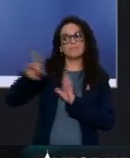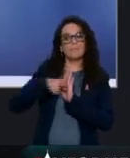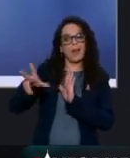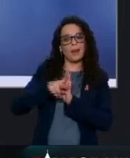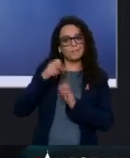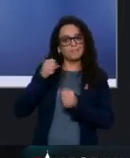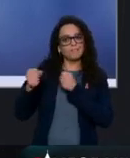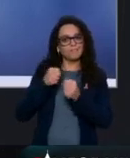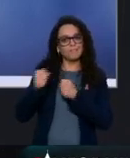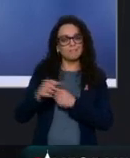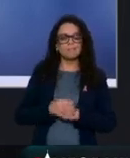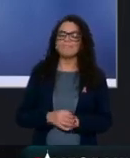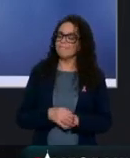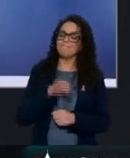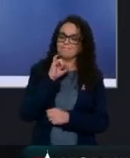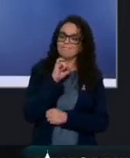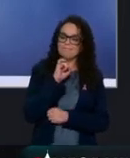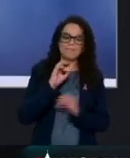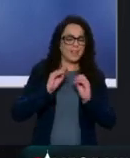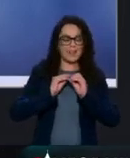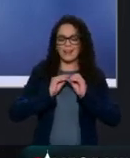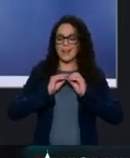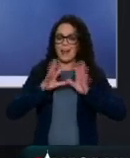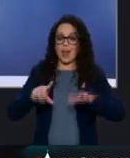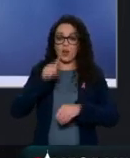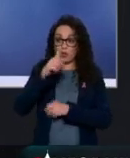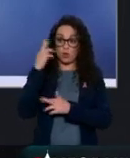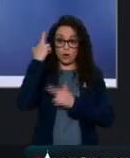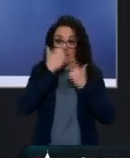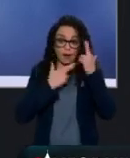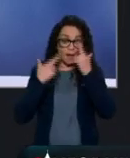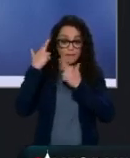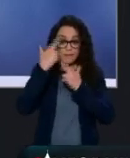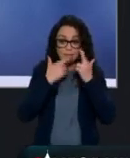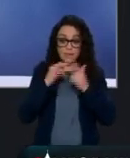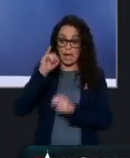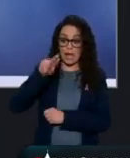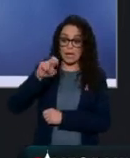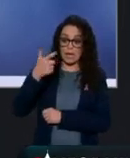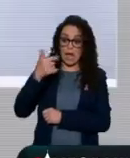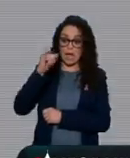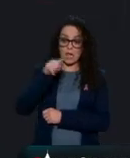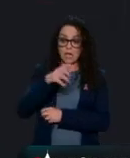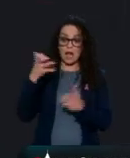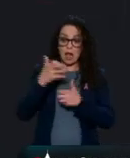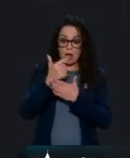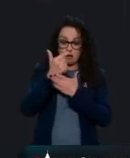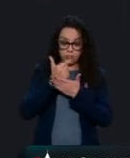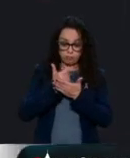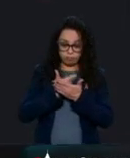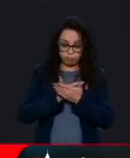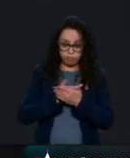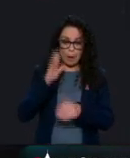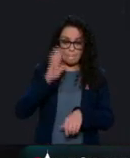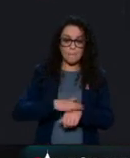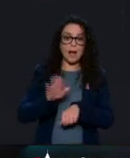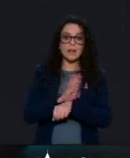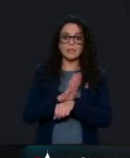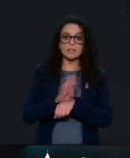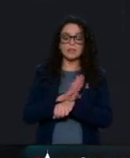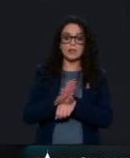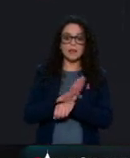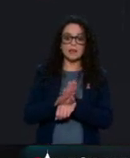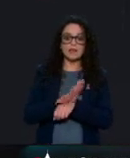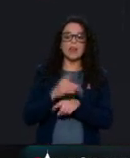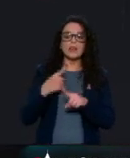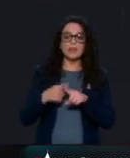desde luego. Si tú revisas los sectores medidos por el INEGI que han resultado más beneficiados de todo el régimen